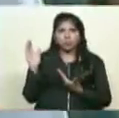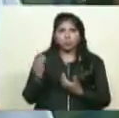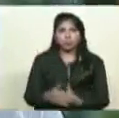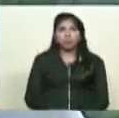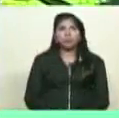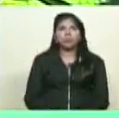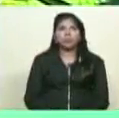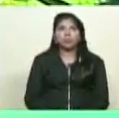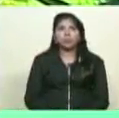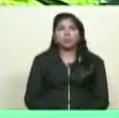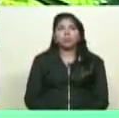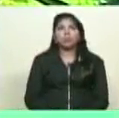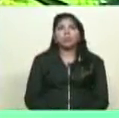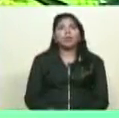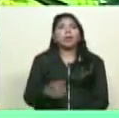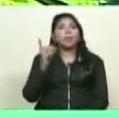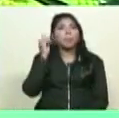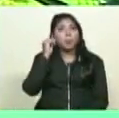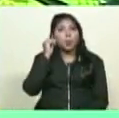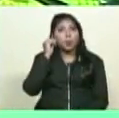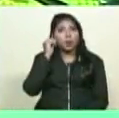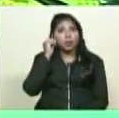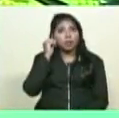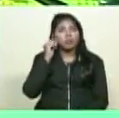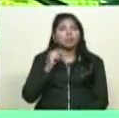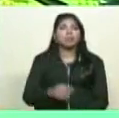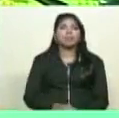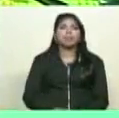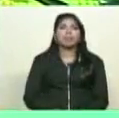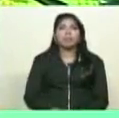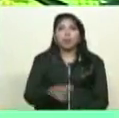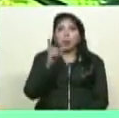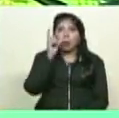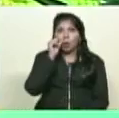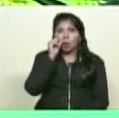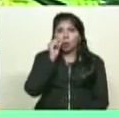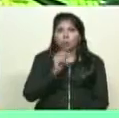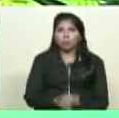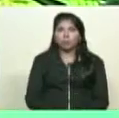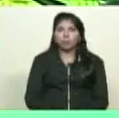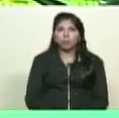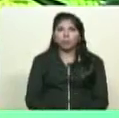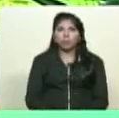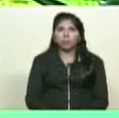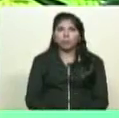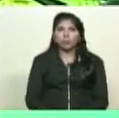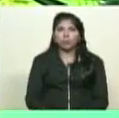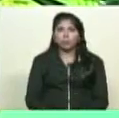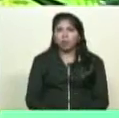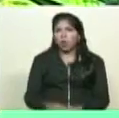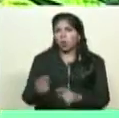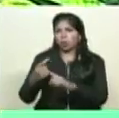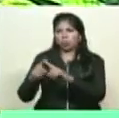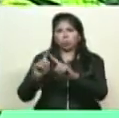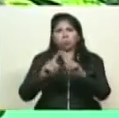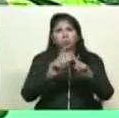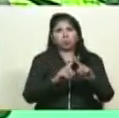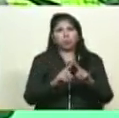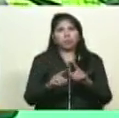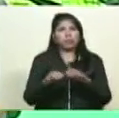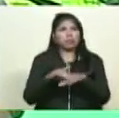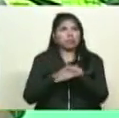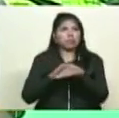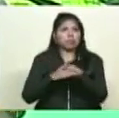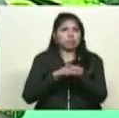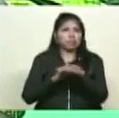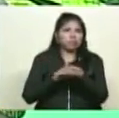Eliana Leal. Orlando Castillo. entre otros que están aquí en la lista, me perdonan si no